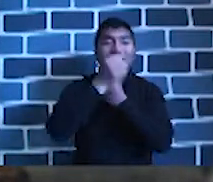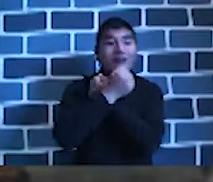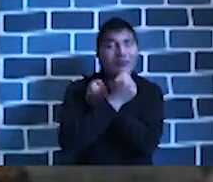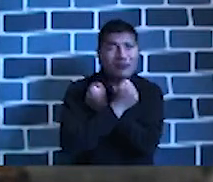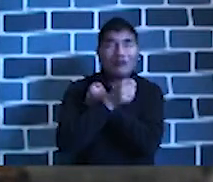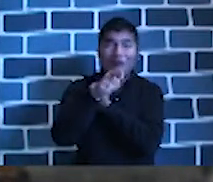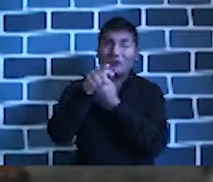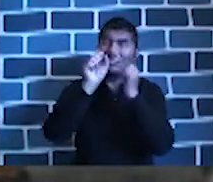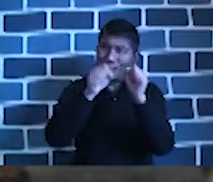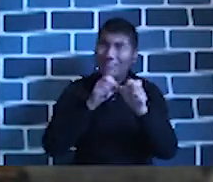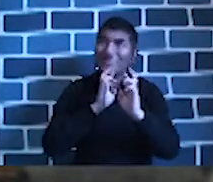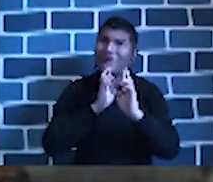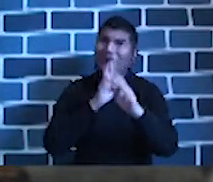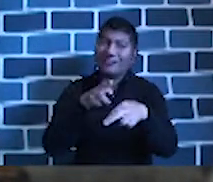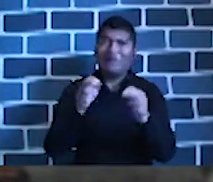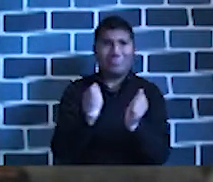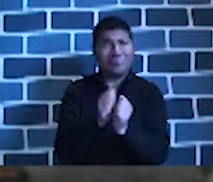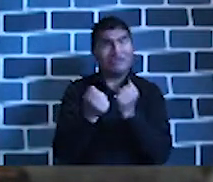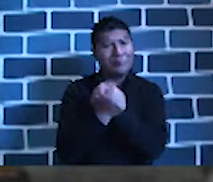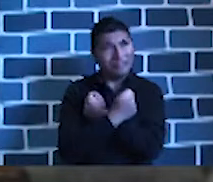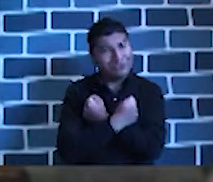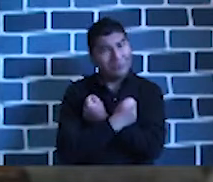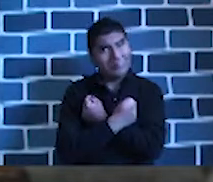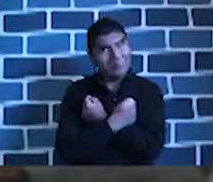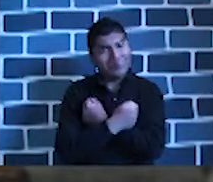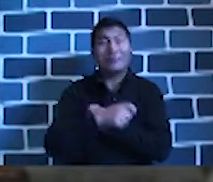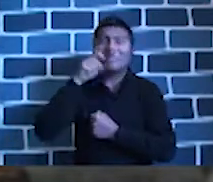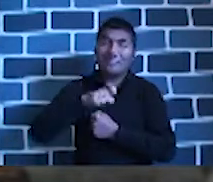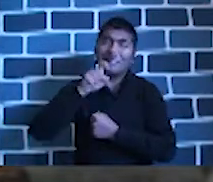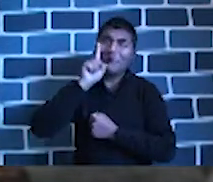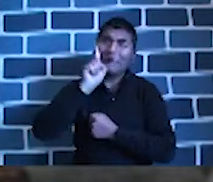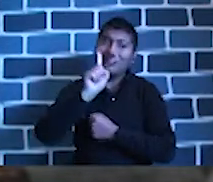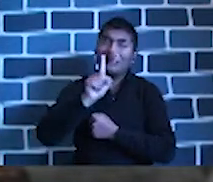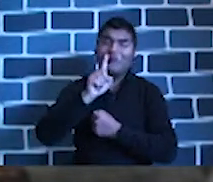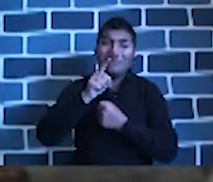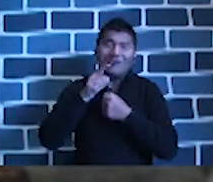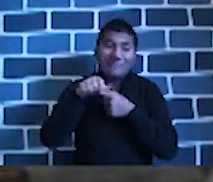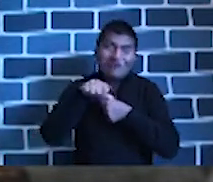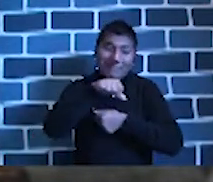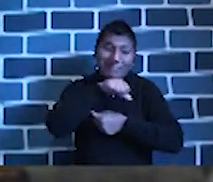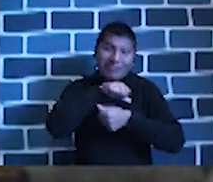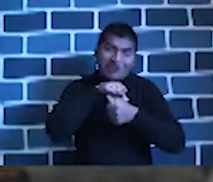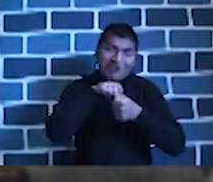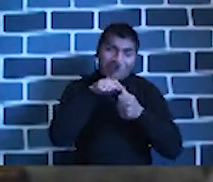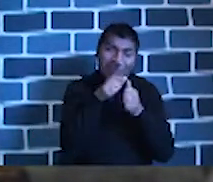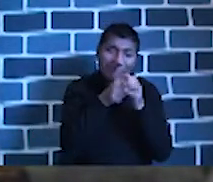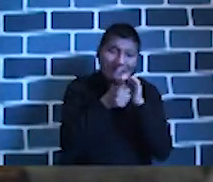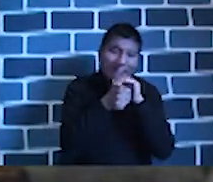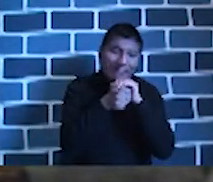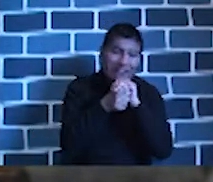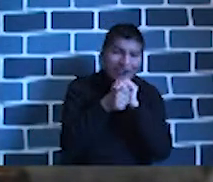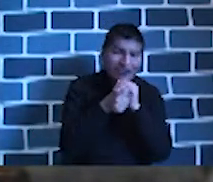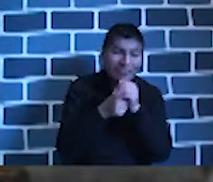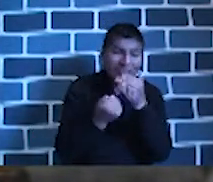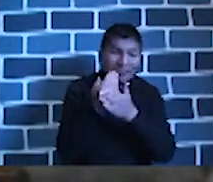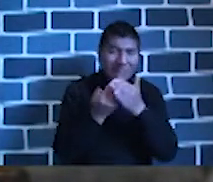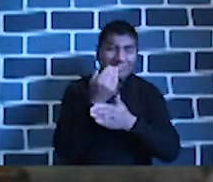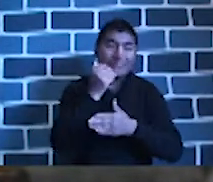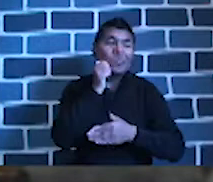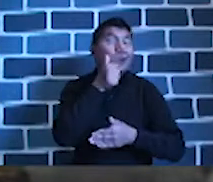seas capaz de responderle con amor. Debe ser una relación íntima y profunda que se renueva